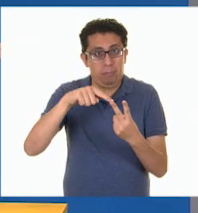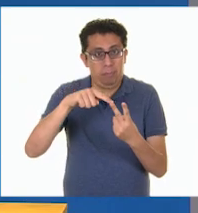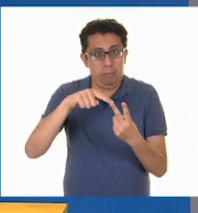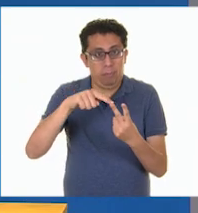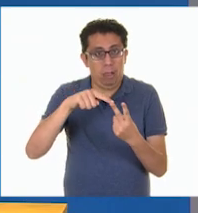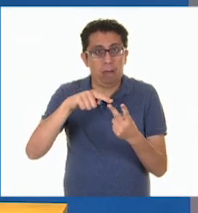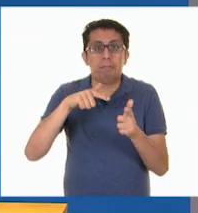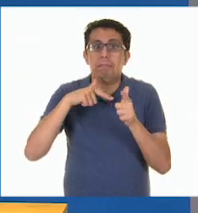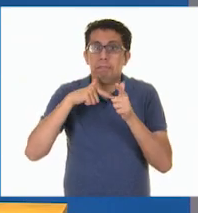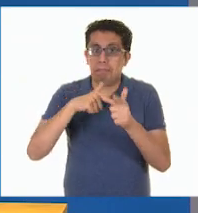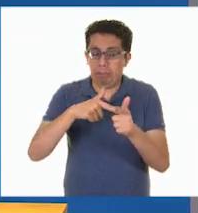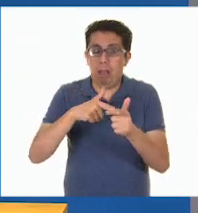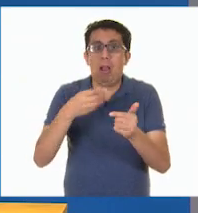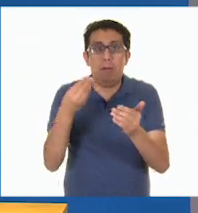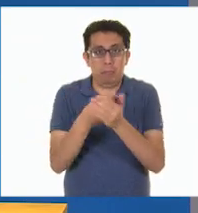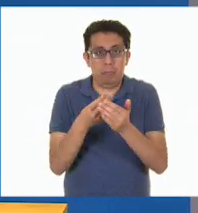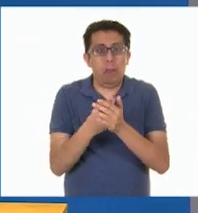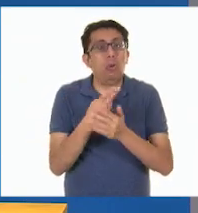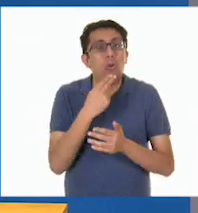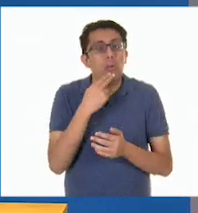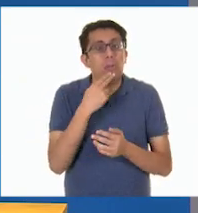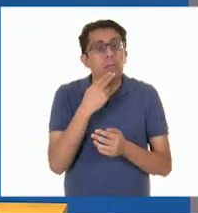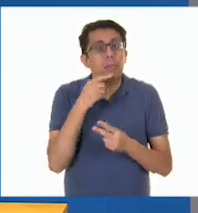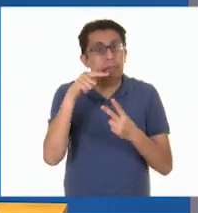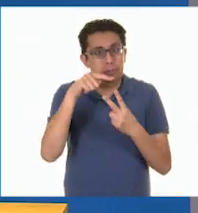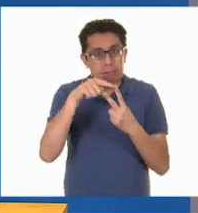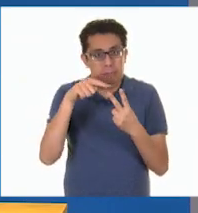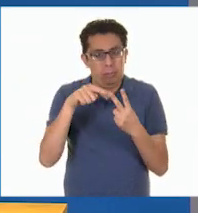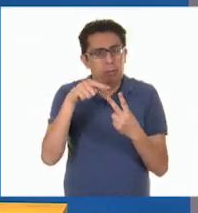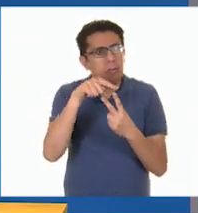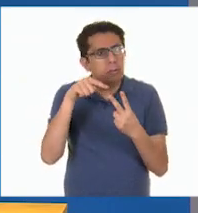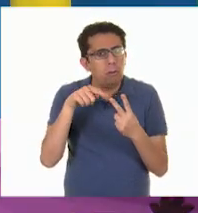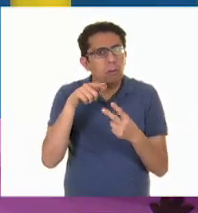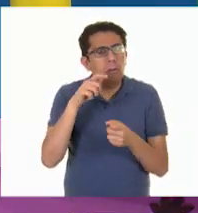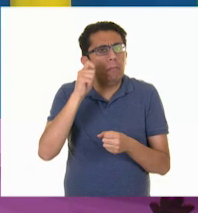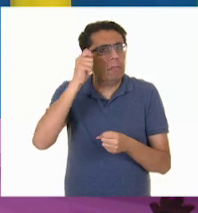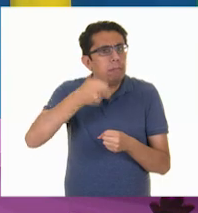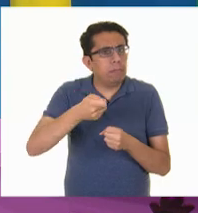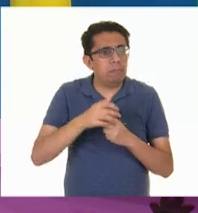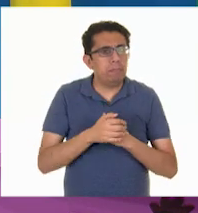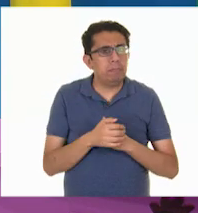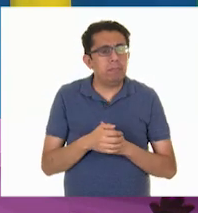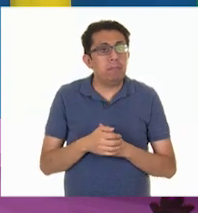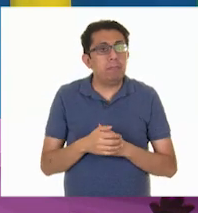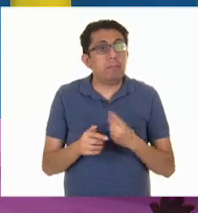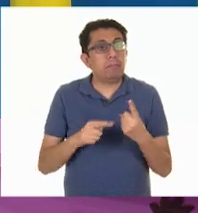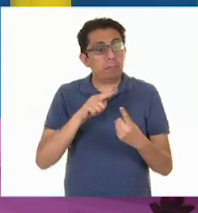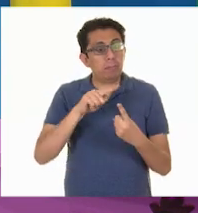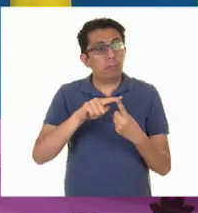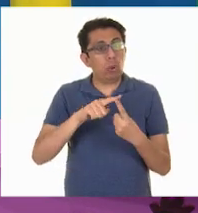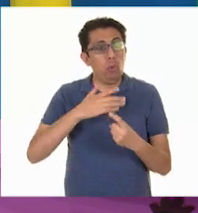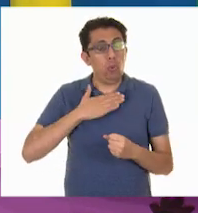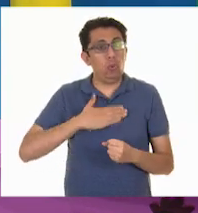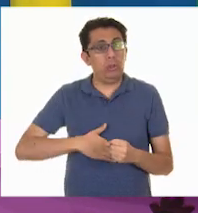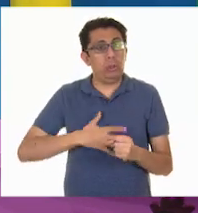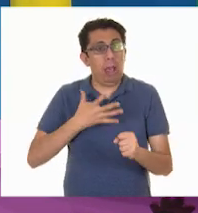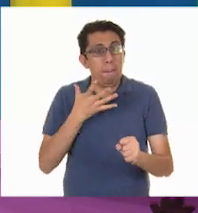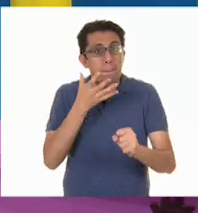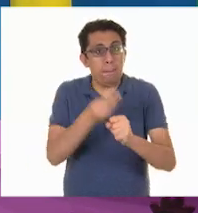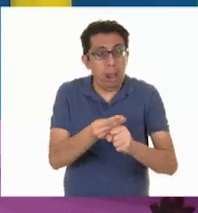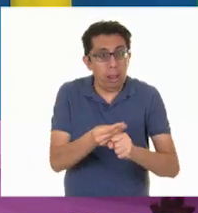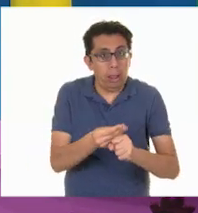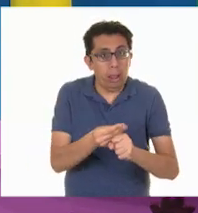estar retomando a lo largo de la clase. Pero, Muy ¿los bien. pudiste identificar cuáles son? Sí, la justicia restaurativa